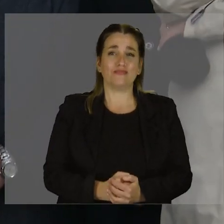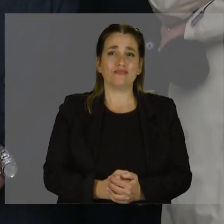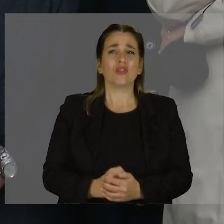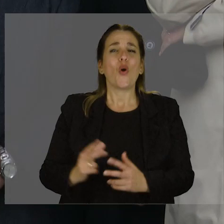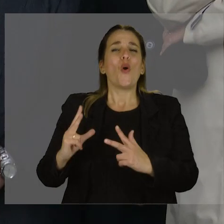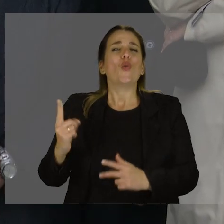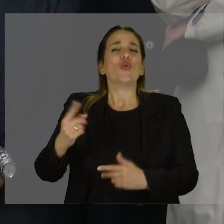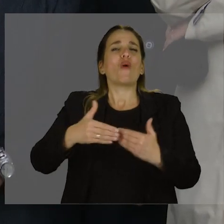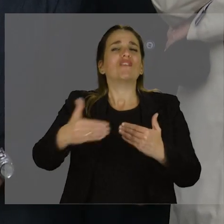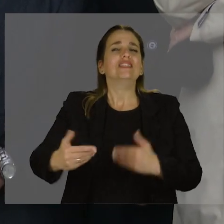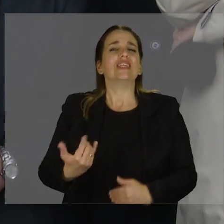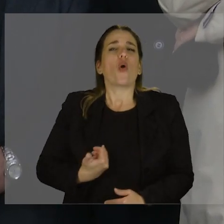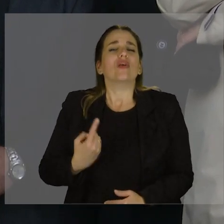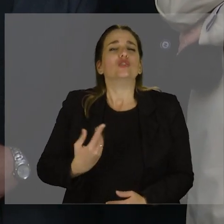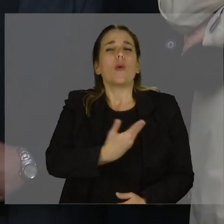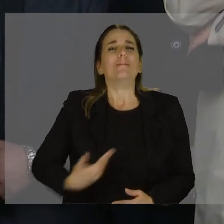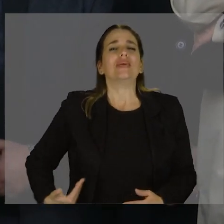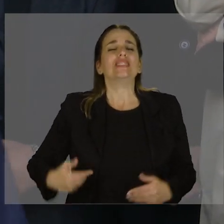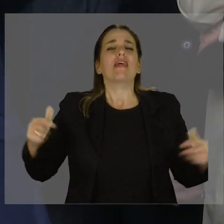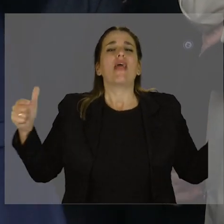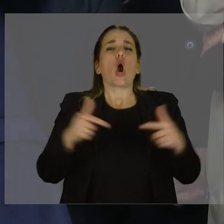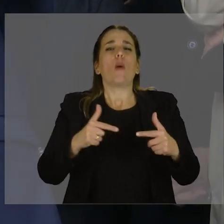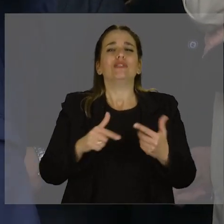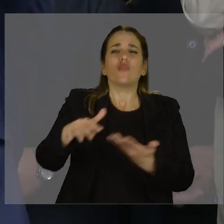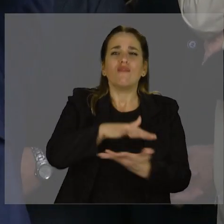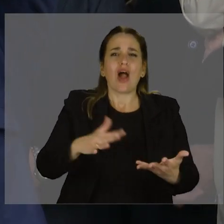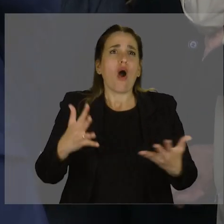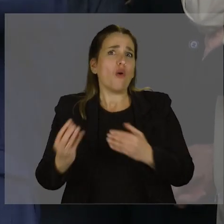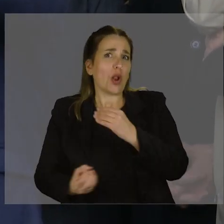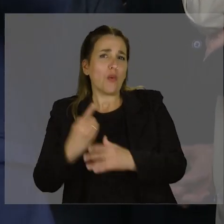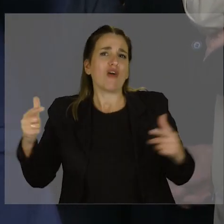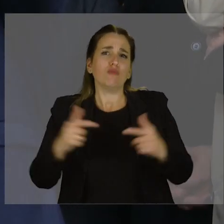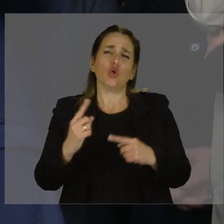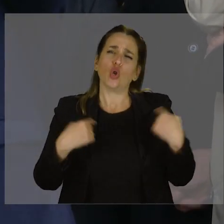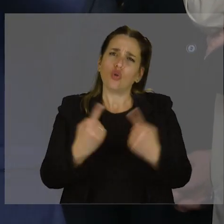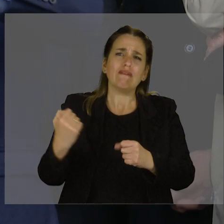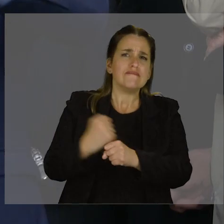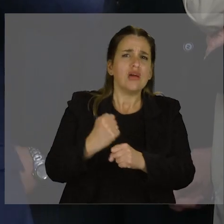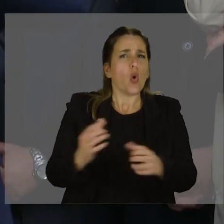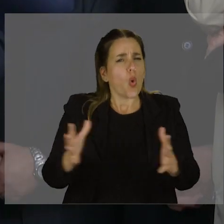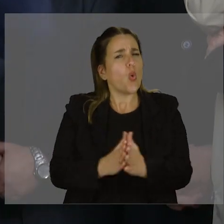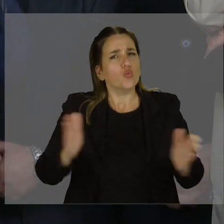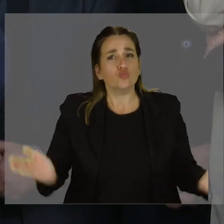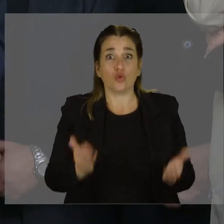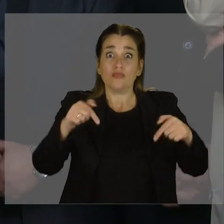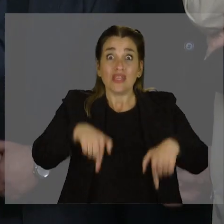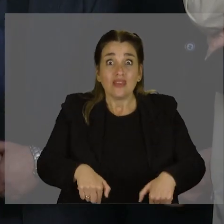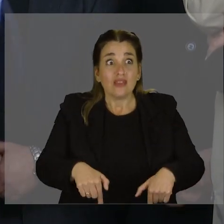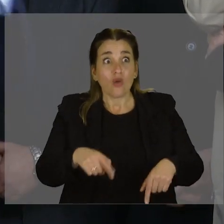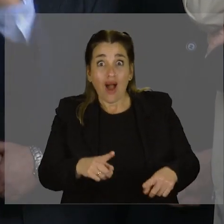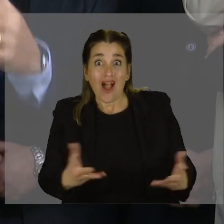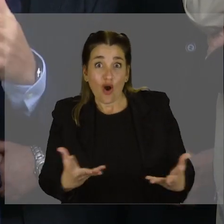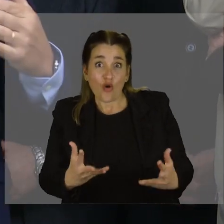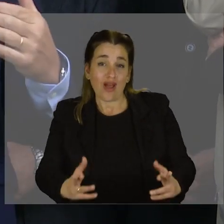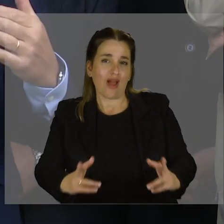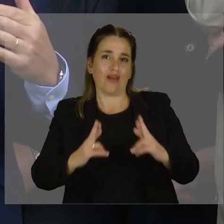yo fui presidente de la comisión de barrio y hay otra comisión ahora y todos han tirado para adelante. Y esto es una obra